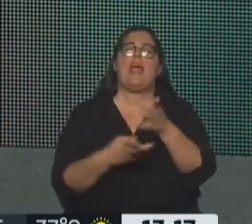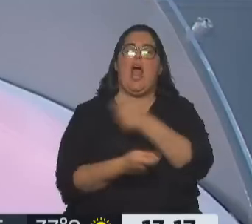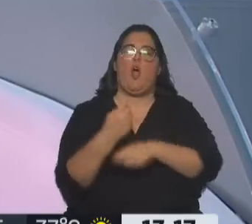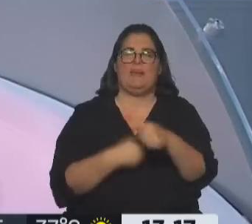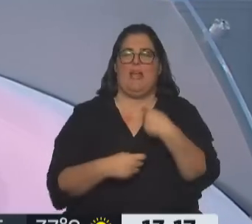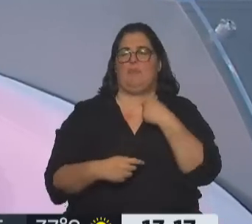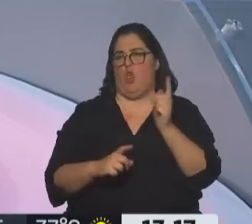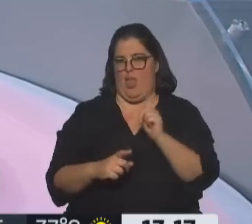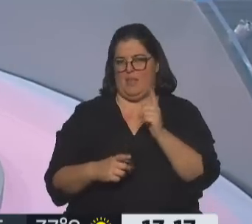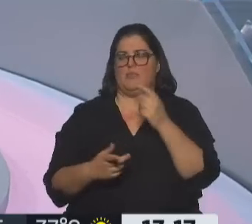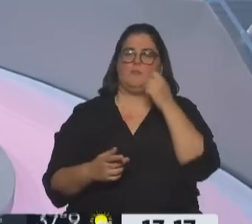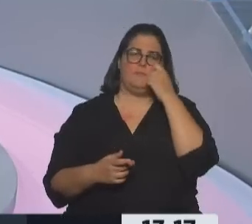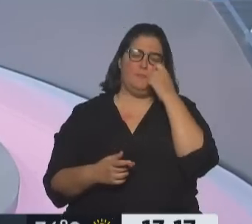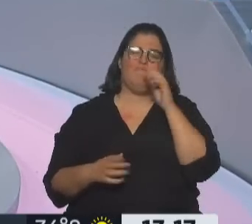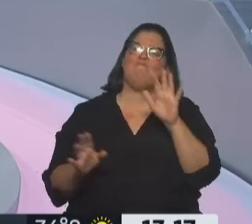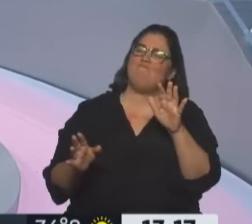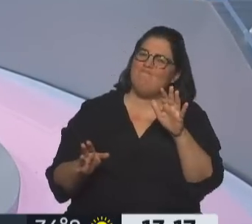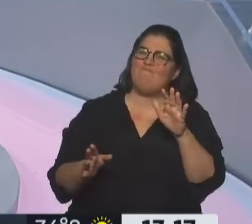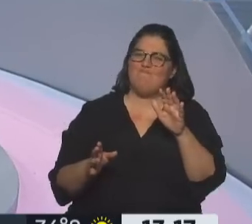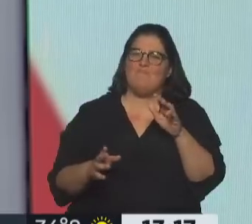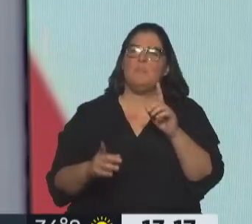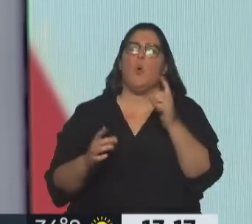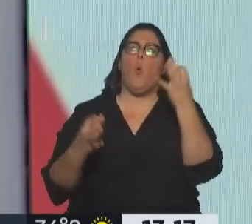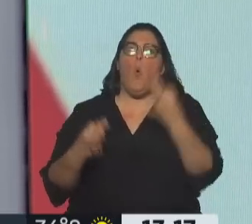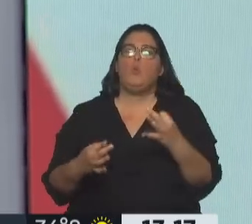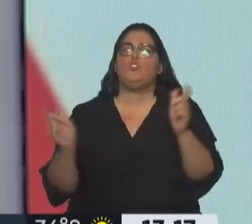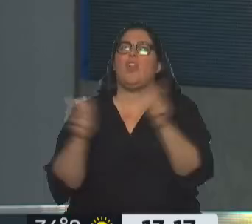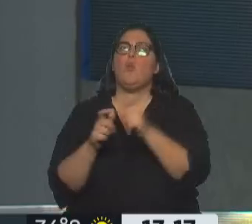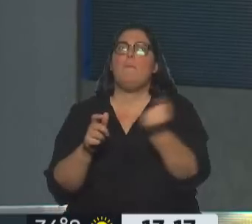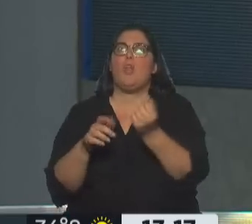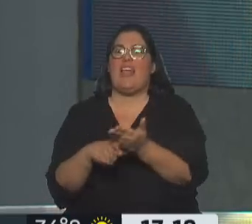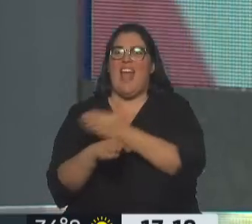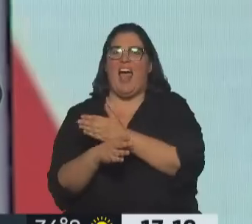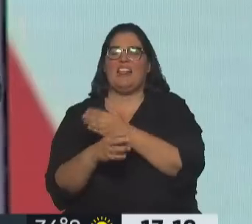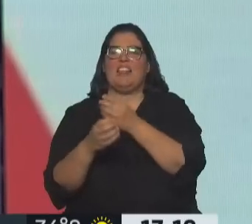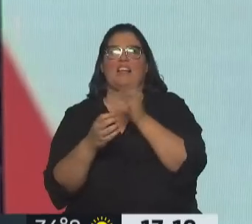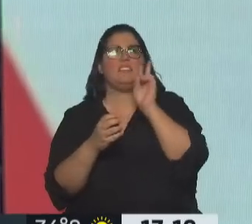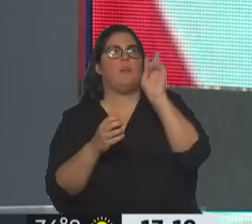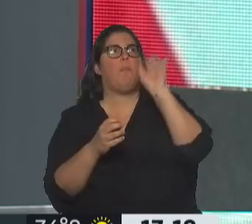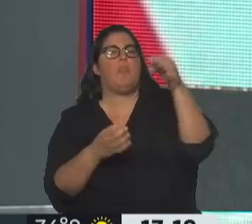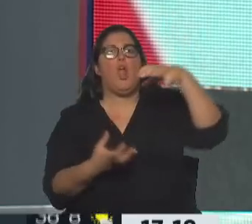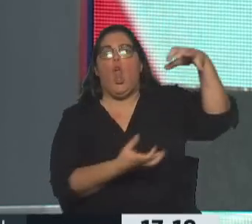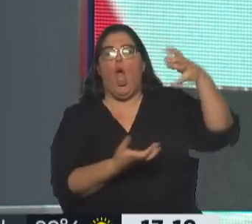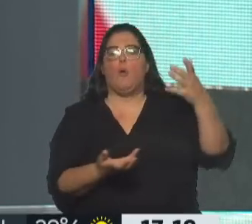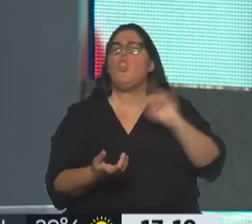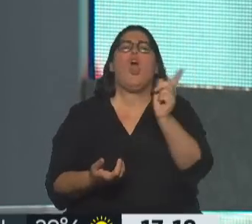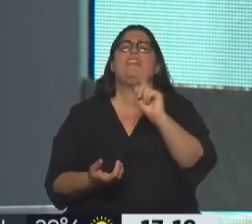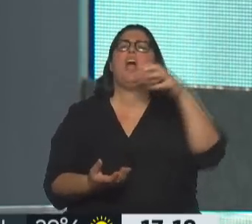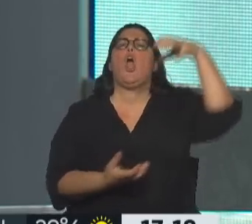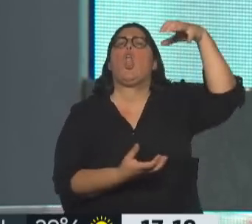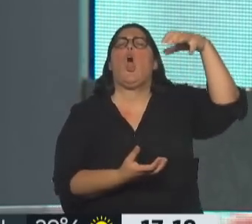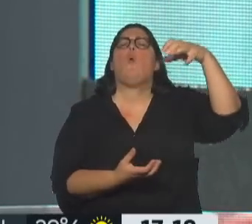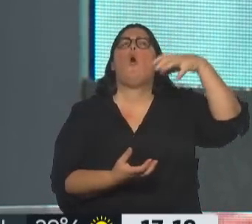comercial. Sí, a mí no me cierra la aparición de este globo, Claro. días antes de una reunión importante y clave, Claro, ¿no? el tema es que sospechoso. el globo no apareció 2